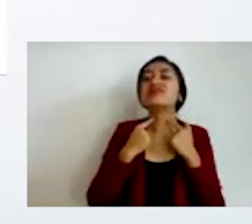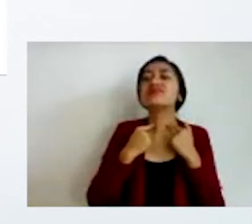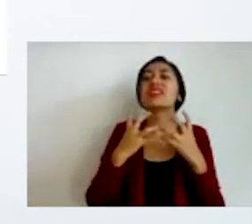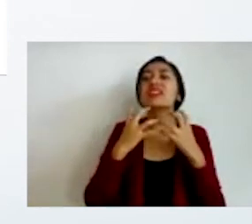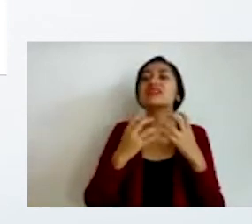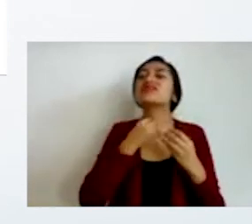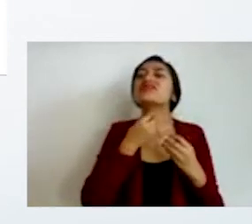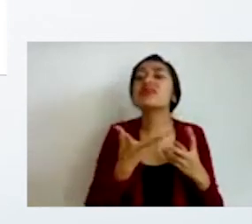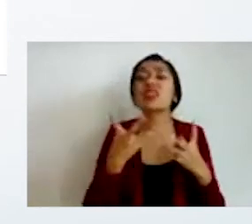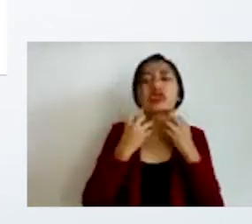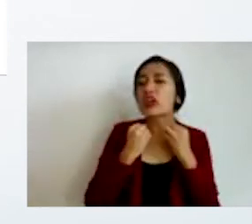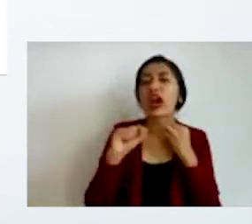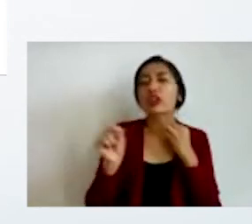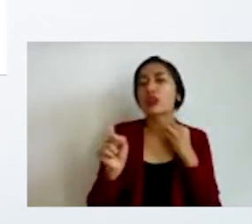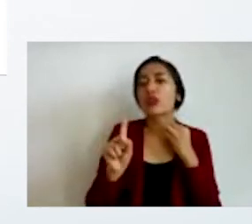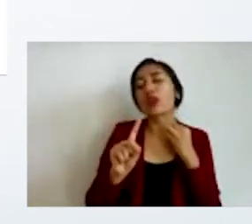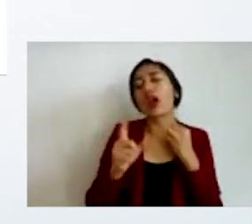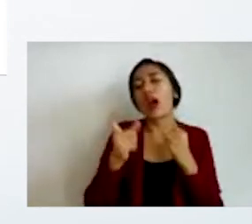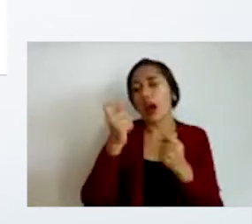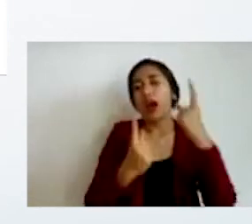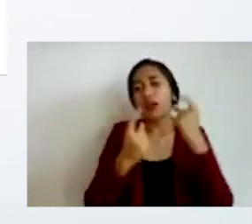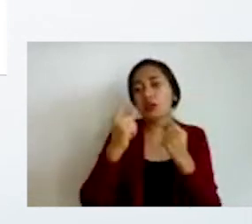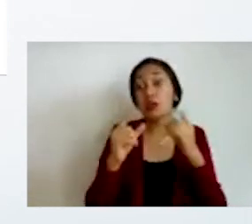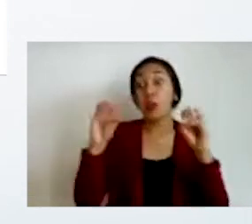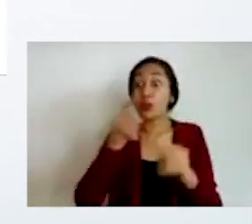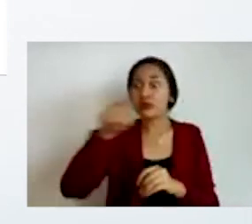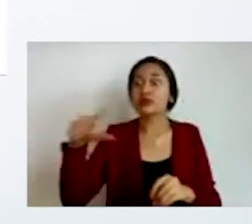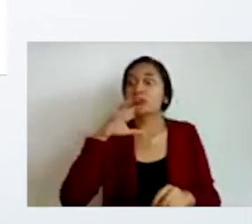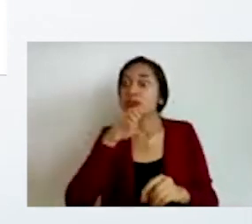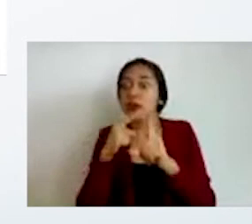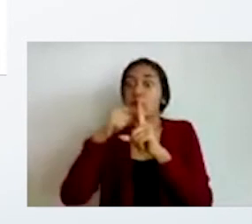fiebre puede llegar arriba de 38.5, pero cuando se